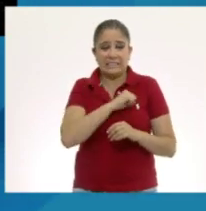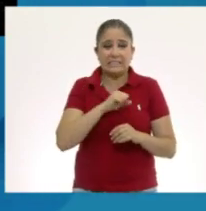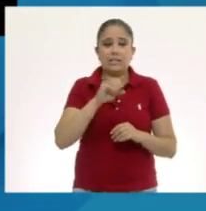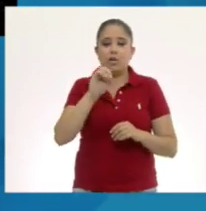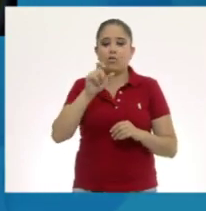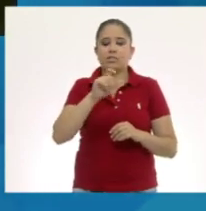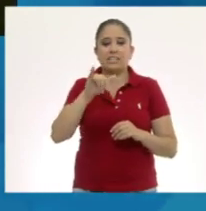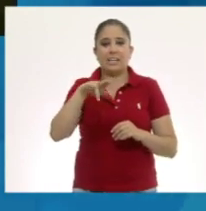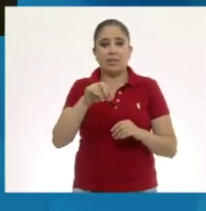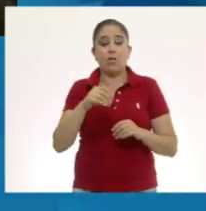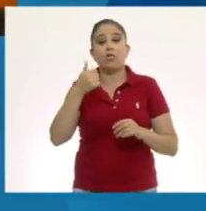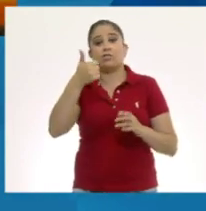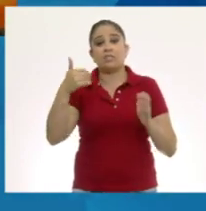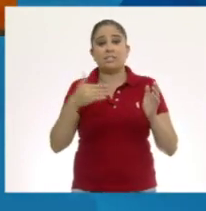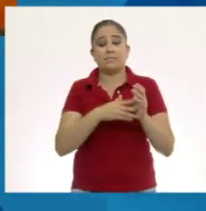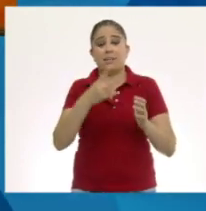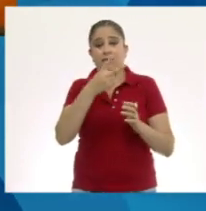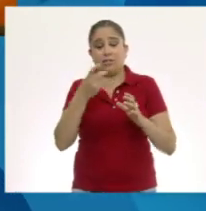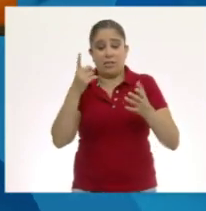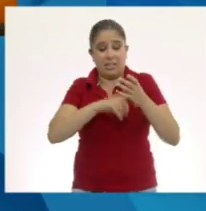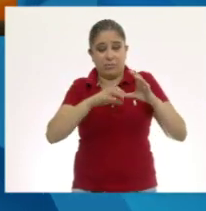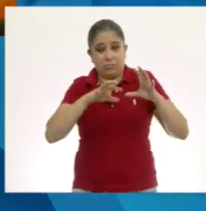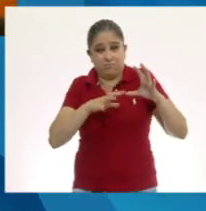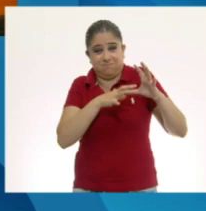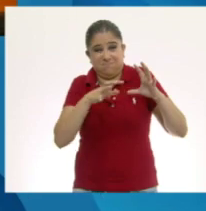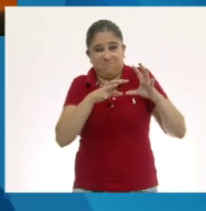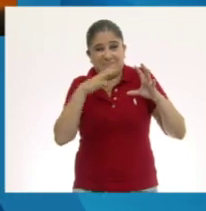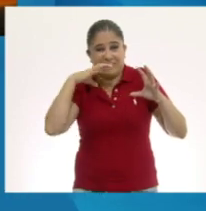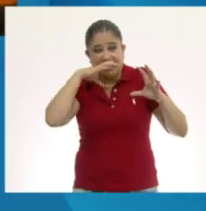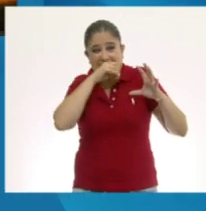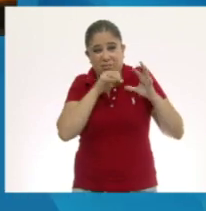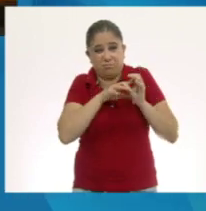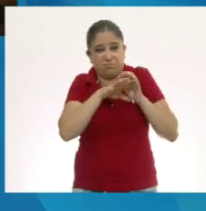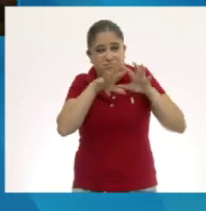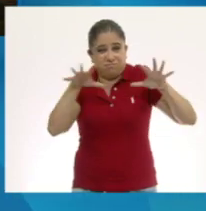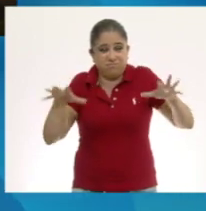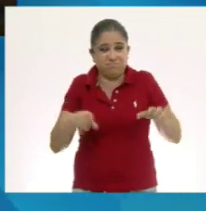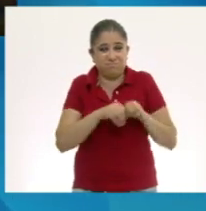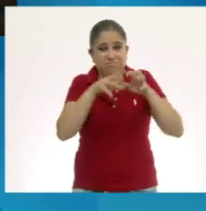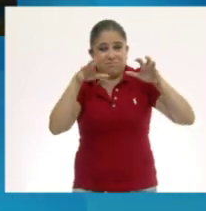que arde a 6.200 grados centígrados. La energía